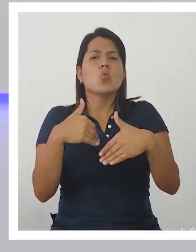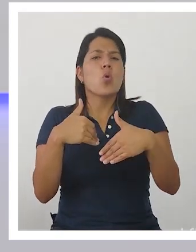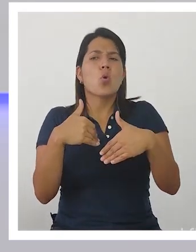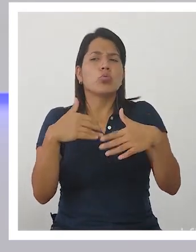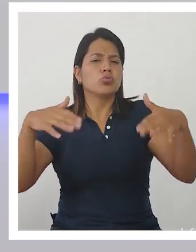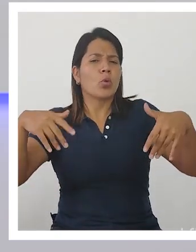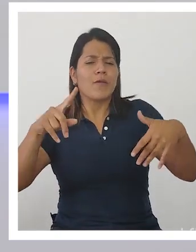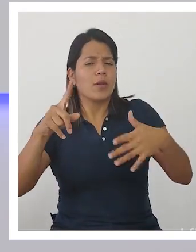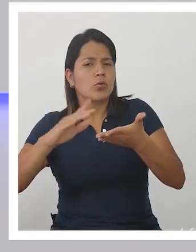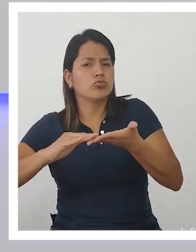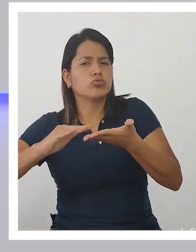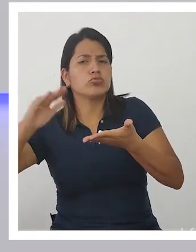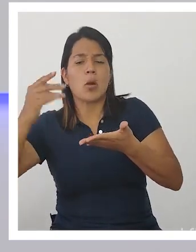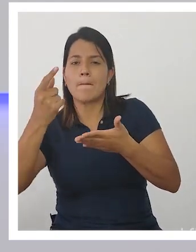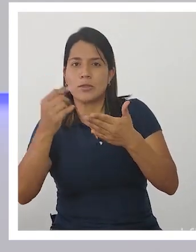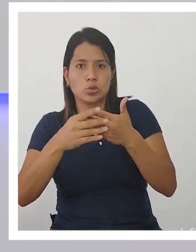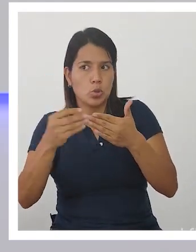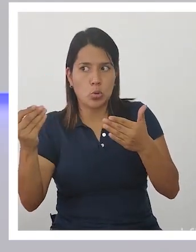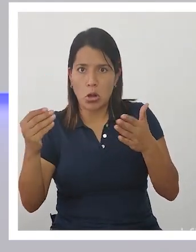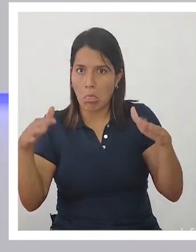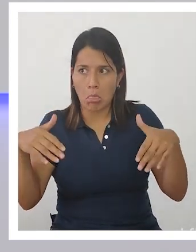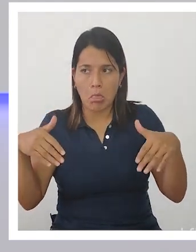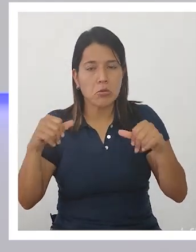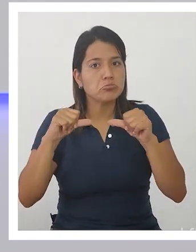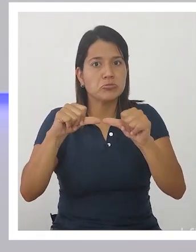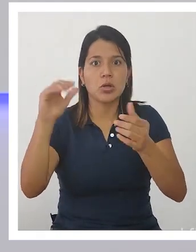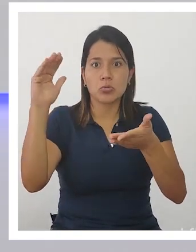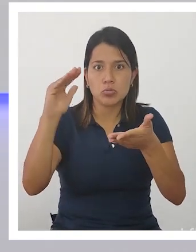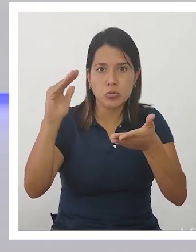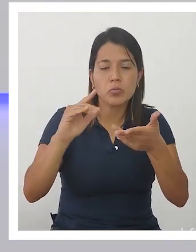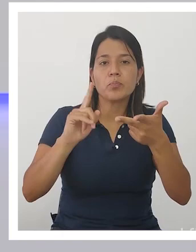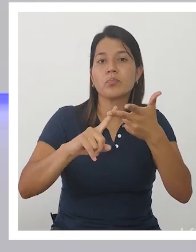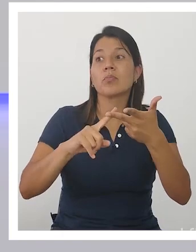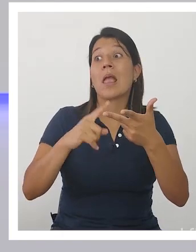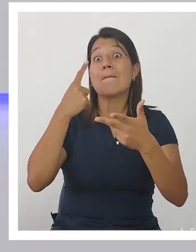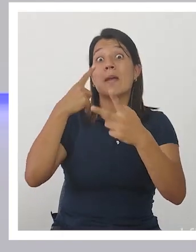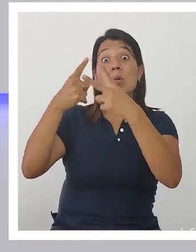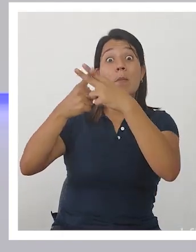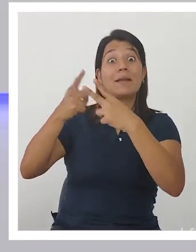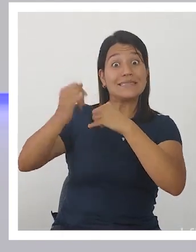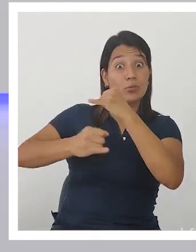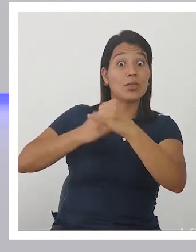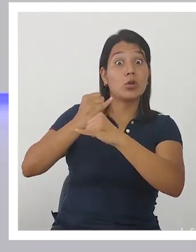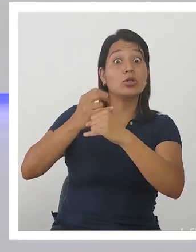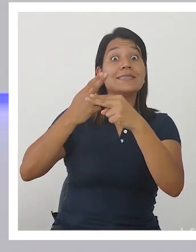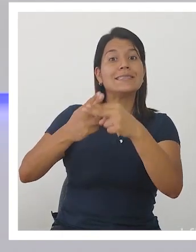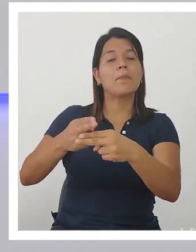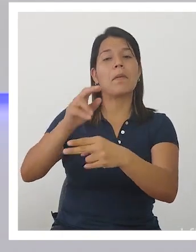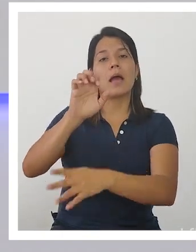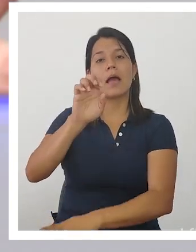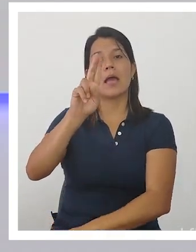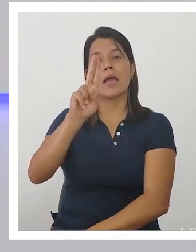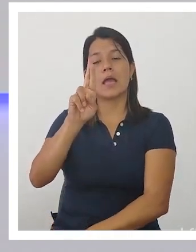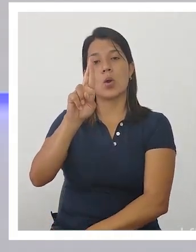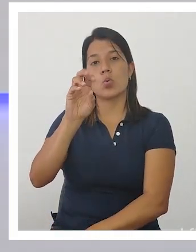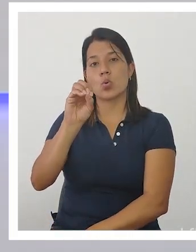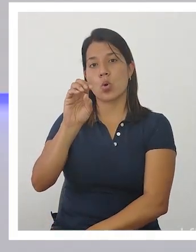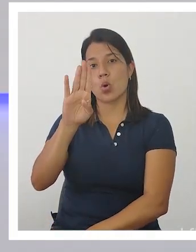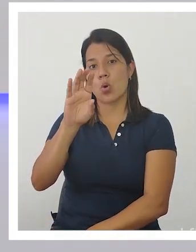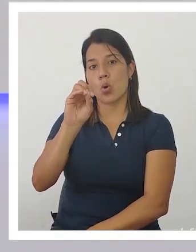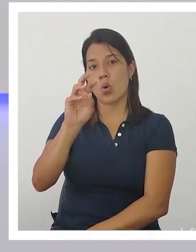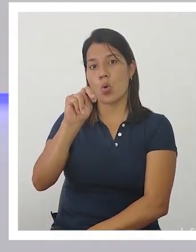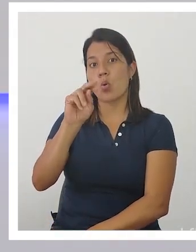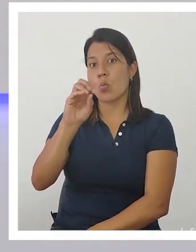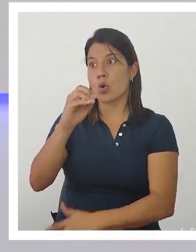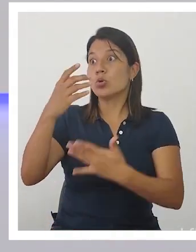todavía. Vemos que los eurobonos circulan ya su primera emisión, que entra el dinero